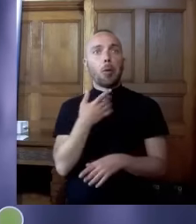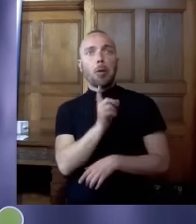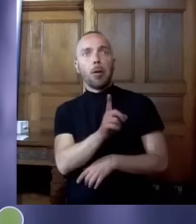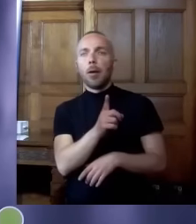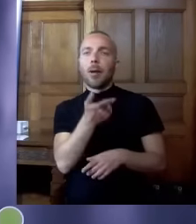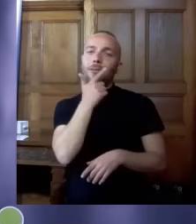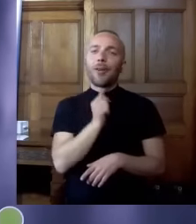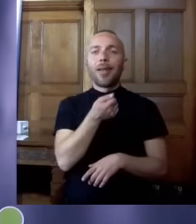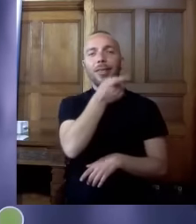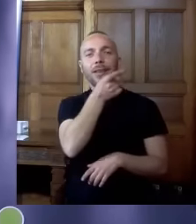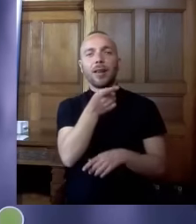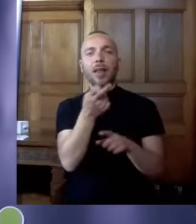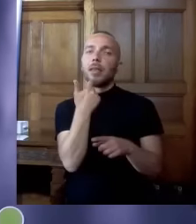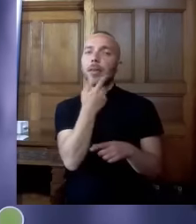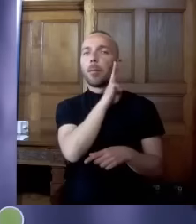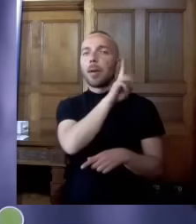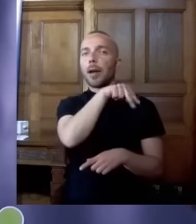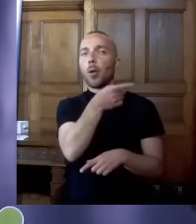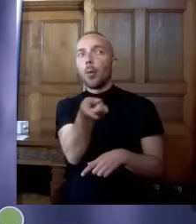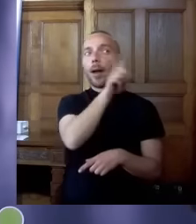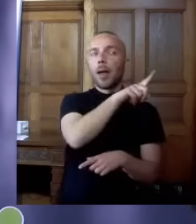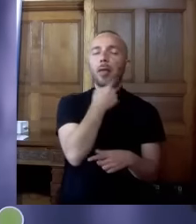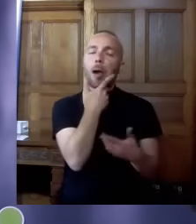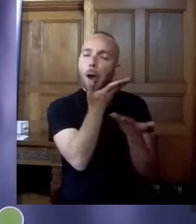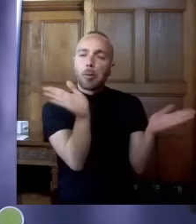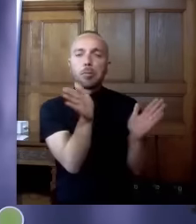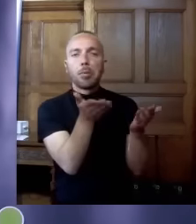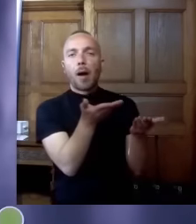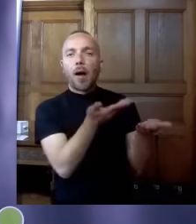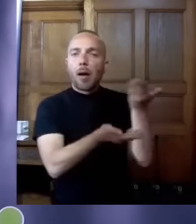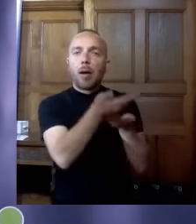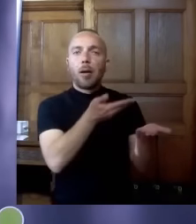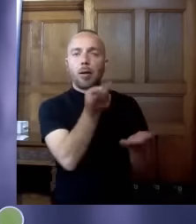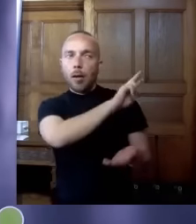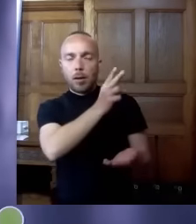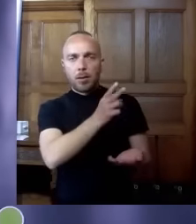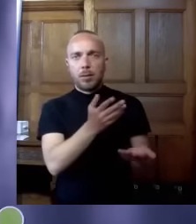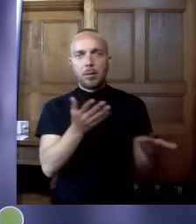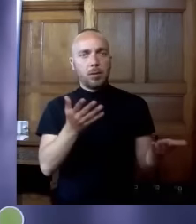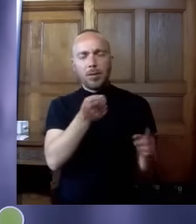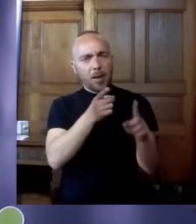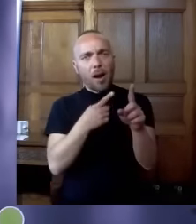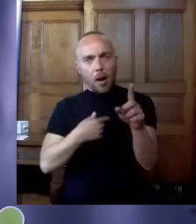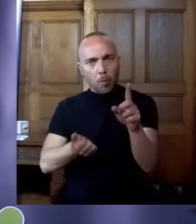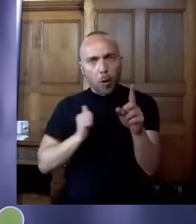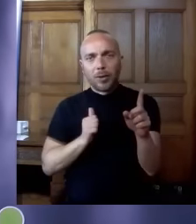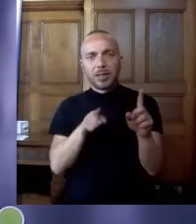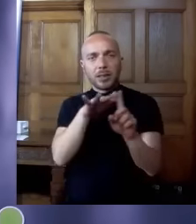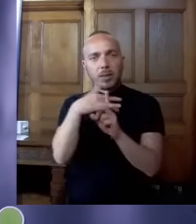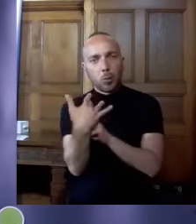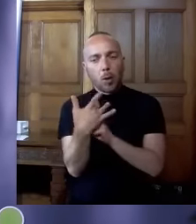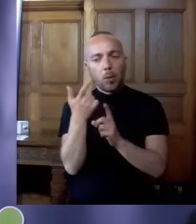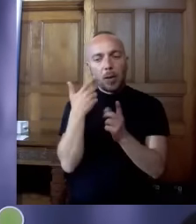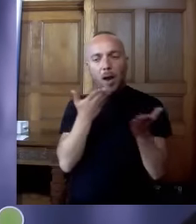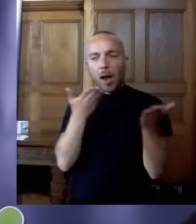fácil y decirle al pnv aquí me tienes cuenta conmigo en vez de aprovechar su posición para ayudar